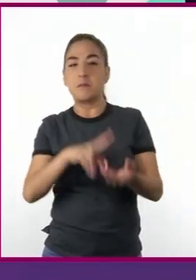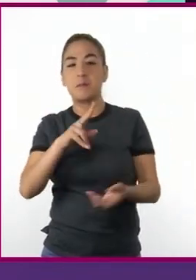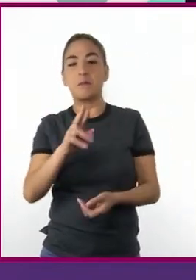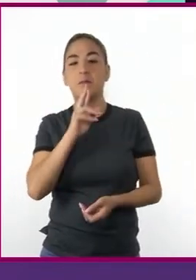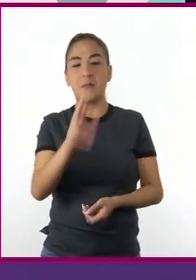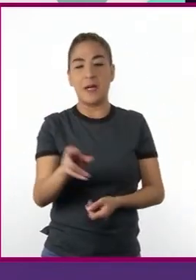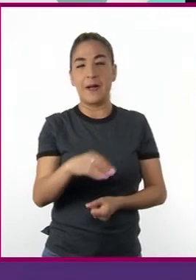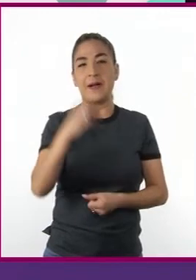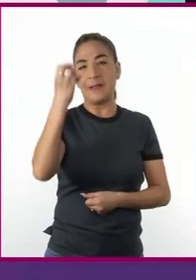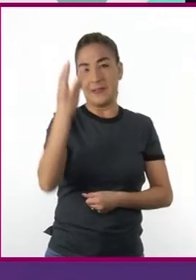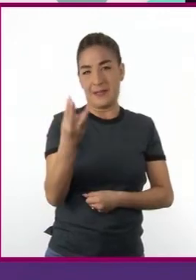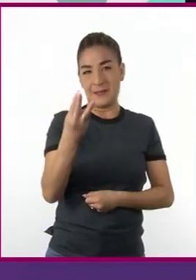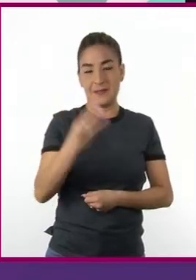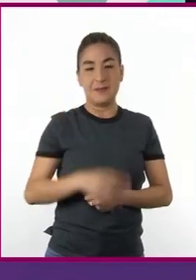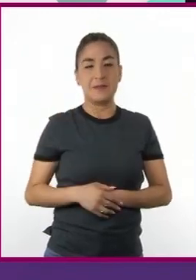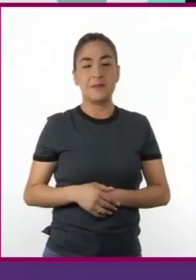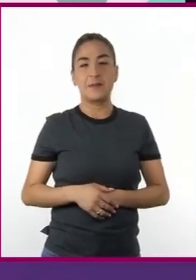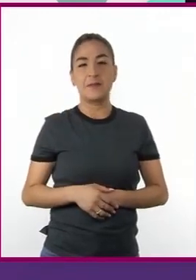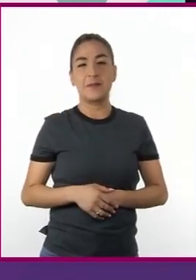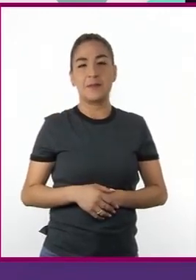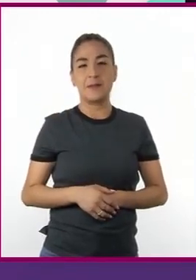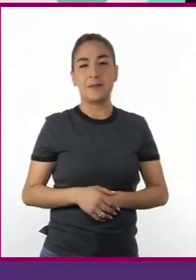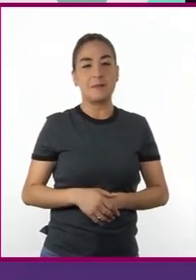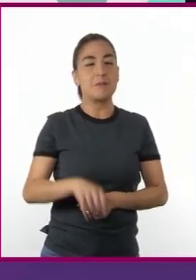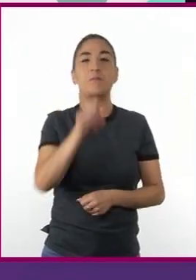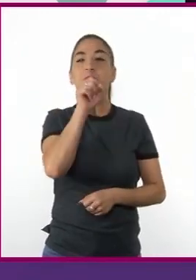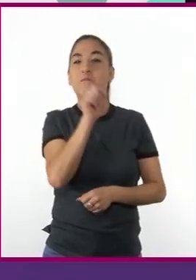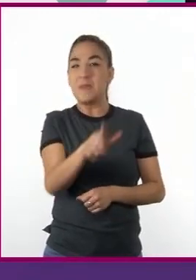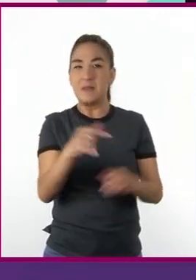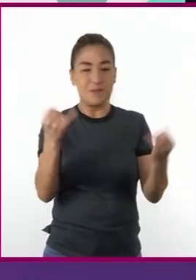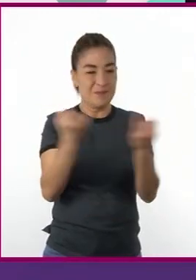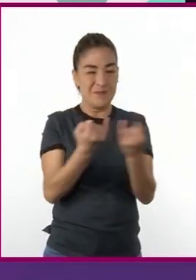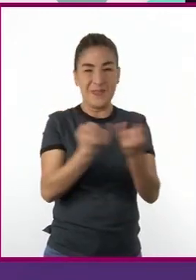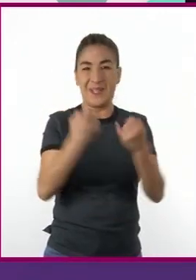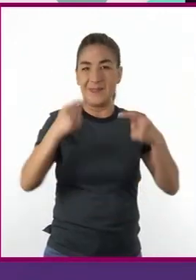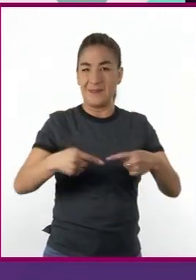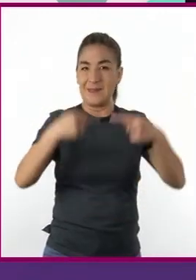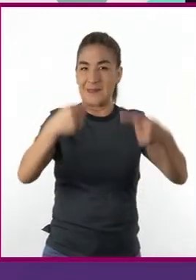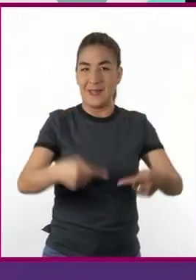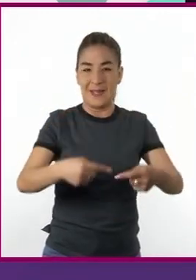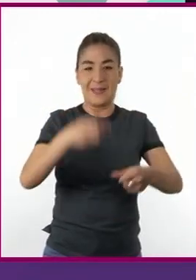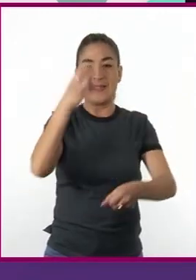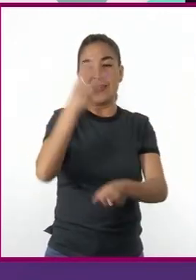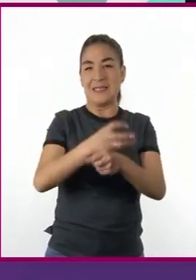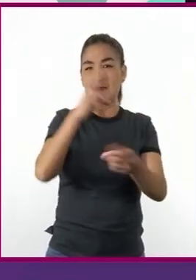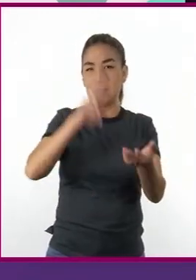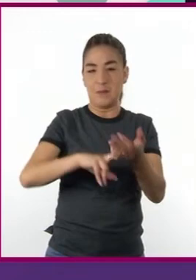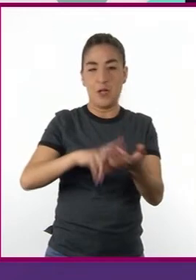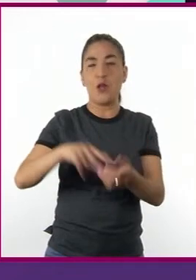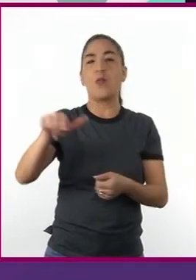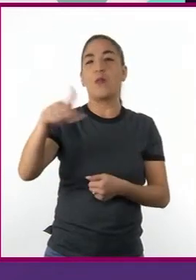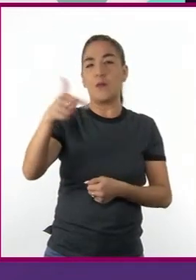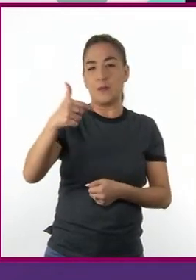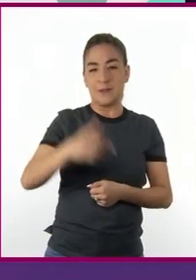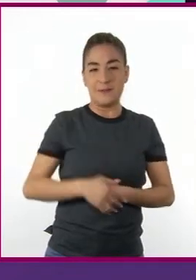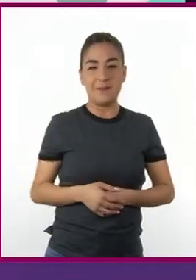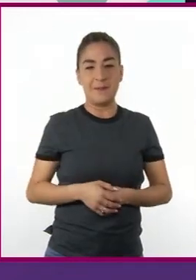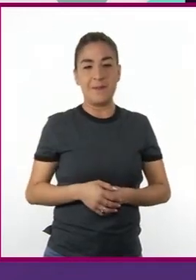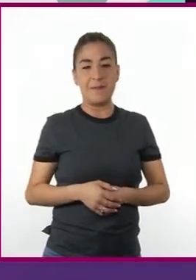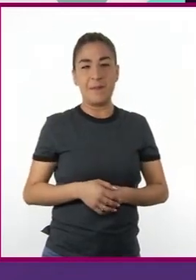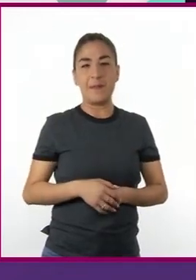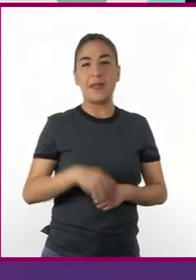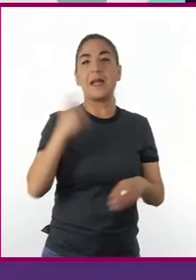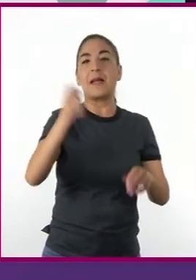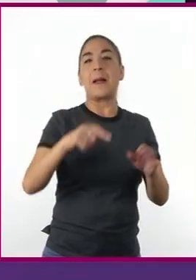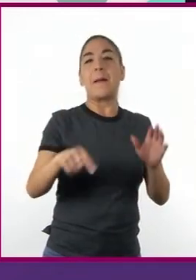3. Realizamos el mismo proceso con el tercer valor, que es 12, menos el